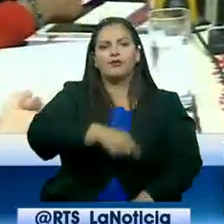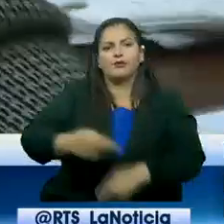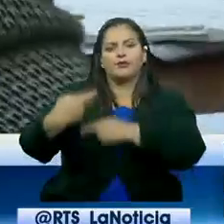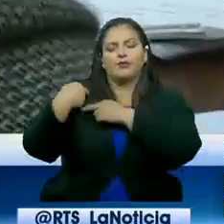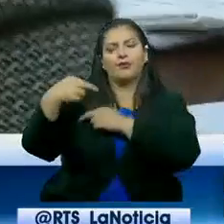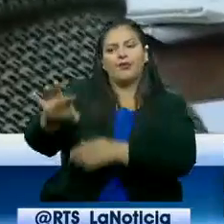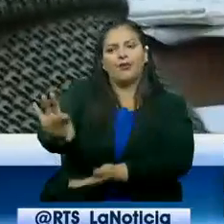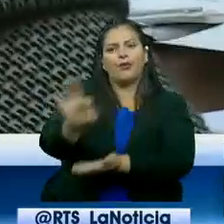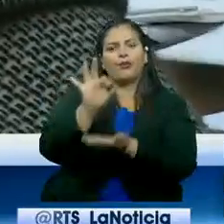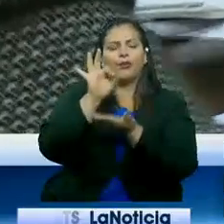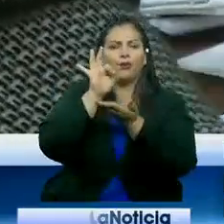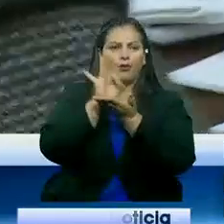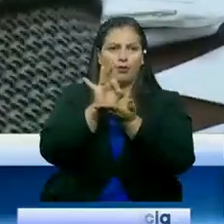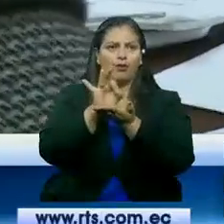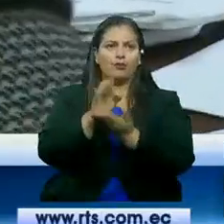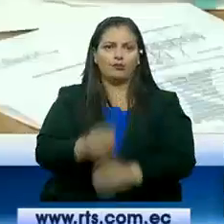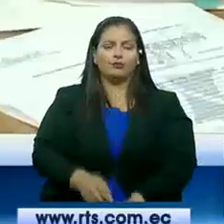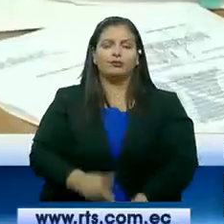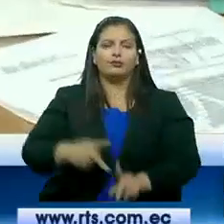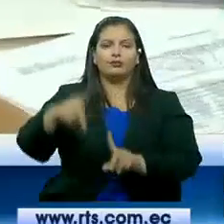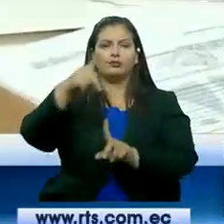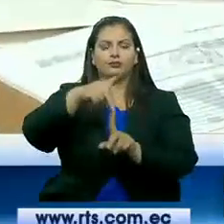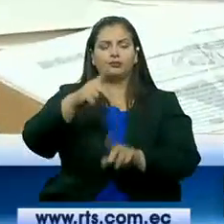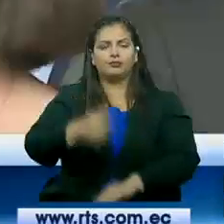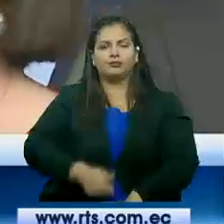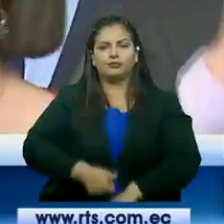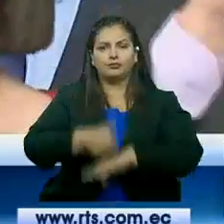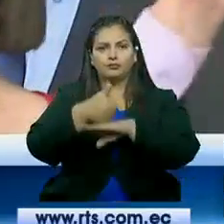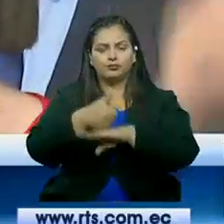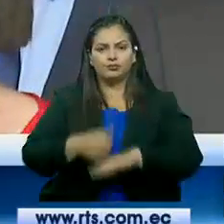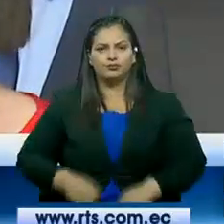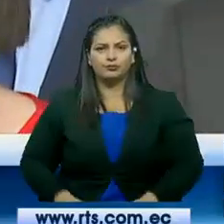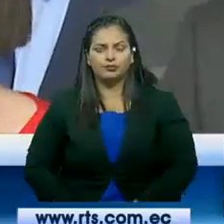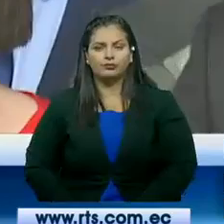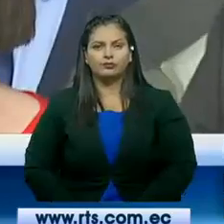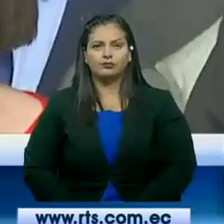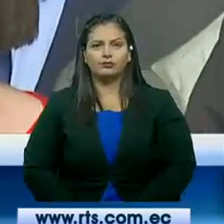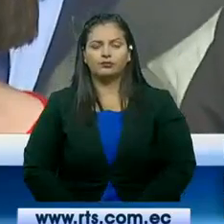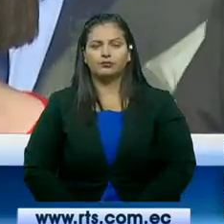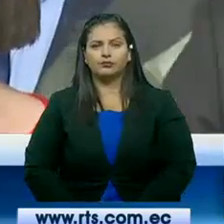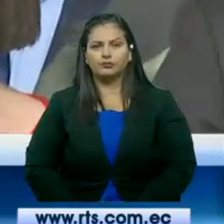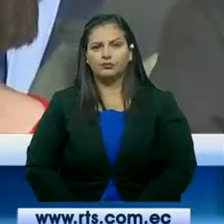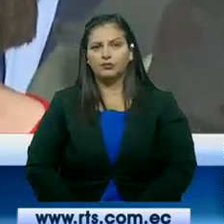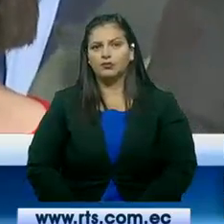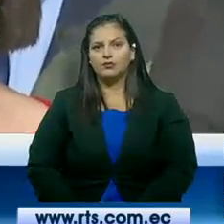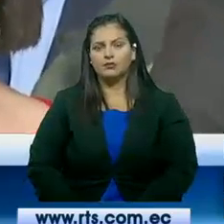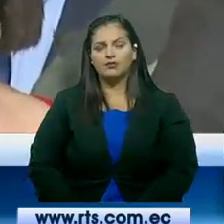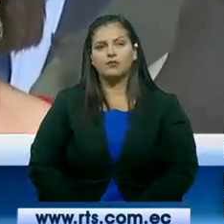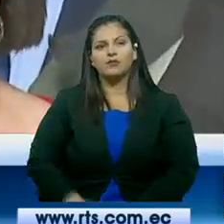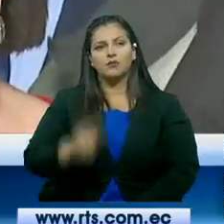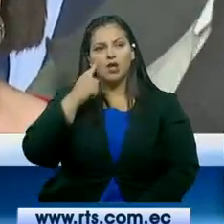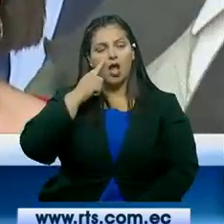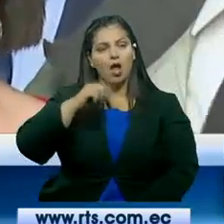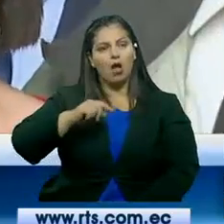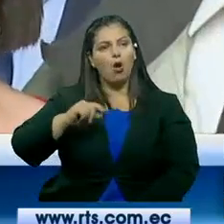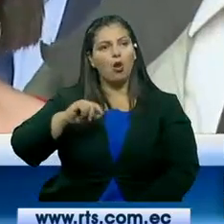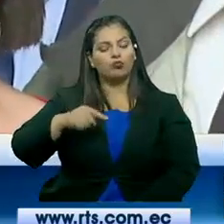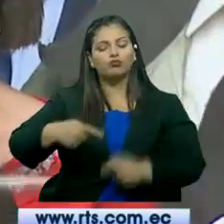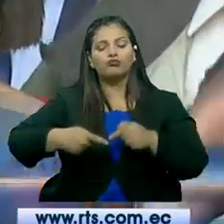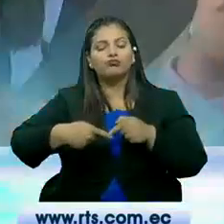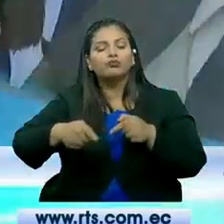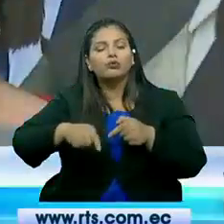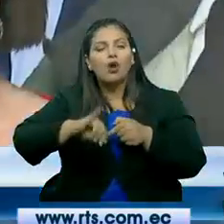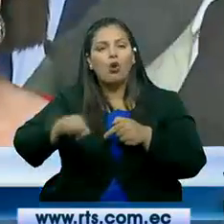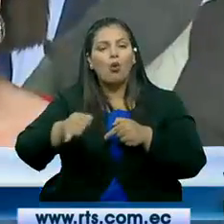propuesta, que actualmente reposa en la Comisión de Biodiversidad. Seguramente el día jueves tendremos ya consejo de administración de la legislatura